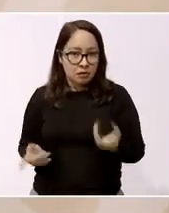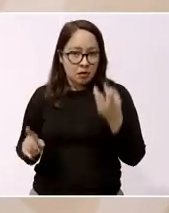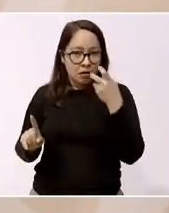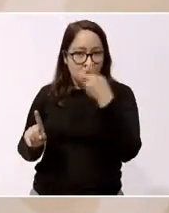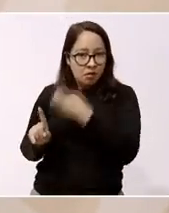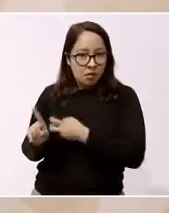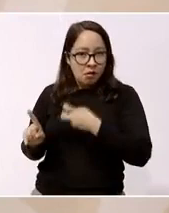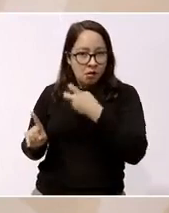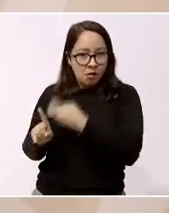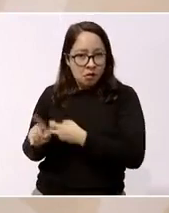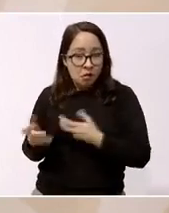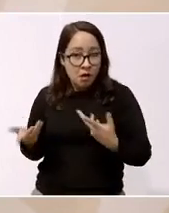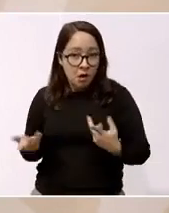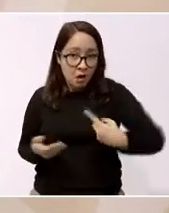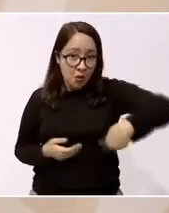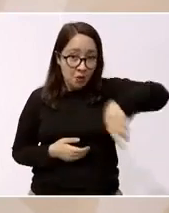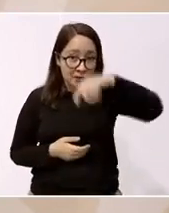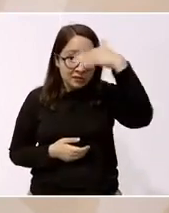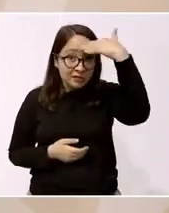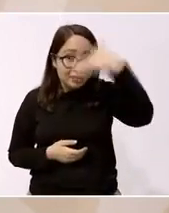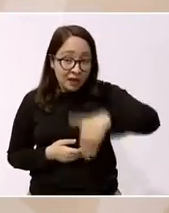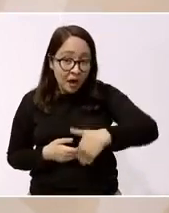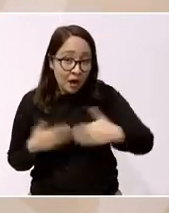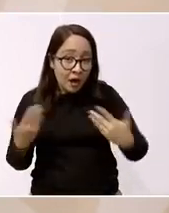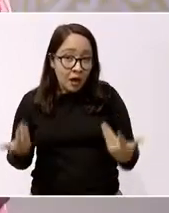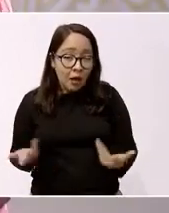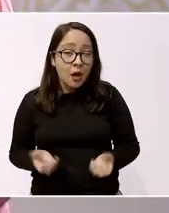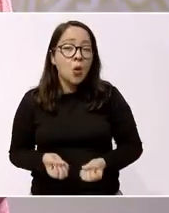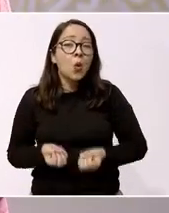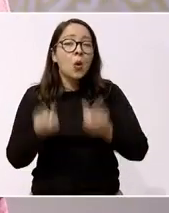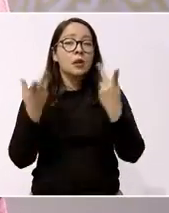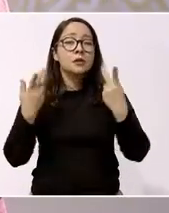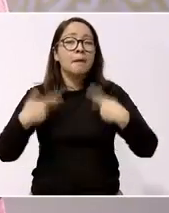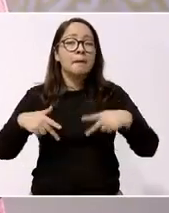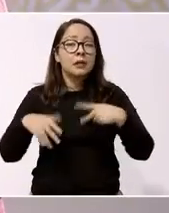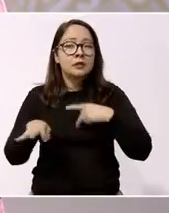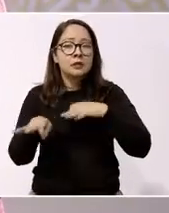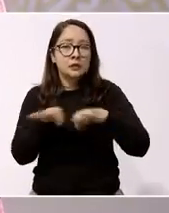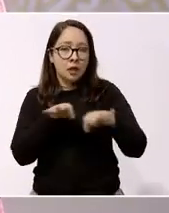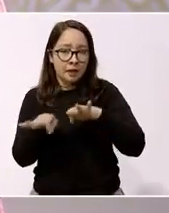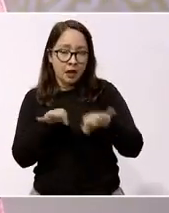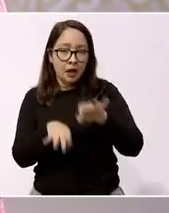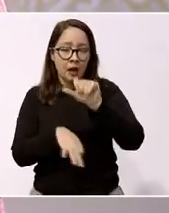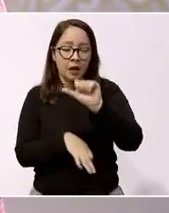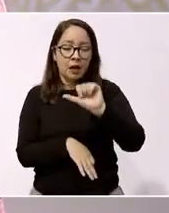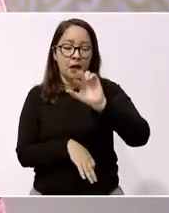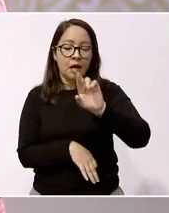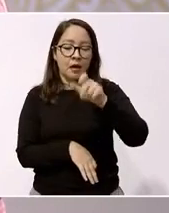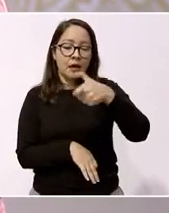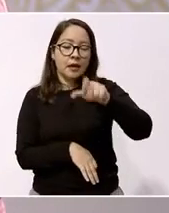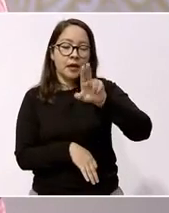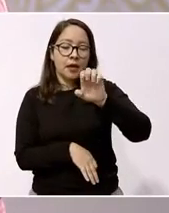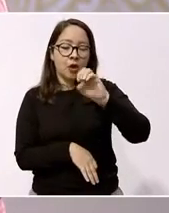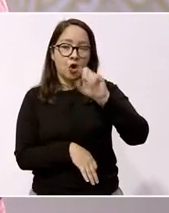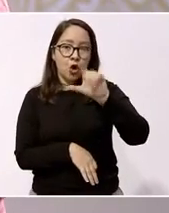¿Saben cuántos arqueólogos están trabajando en el Tren Maya?